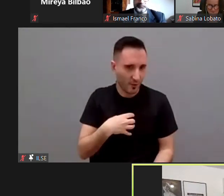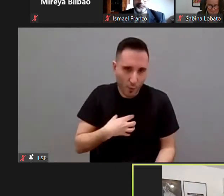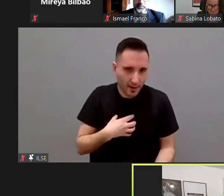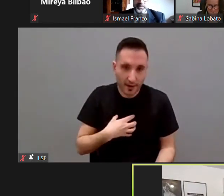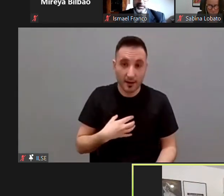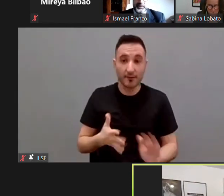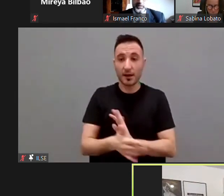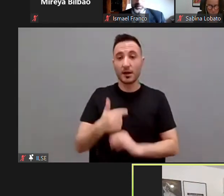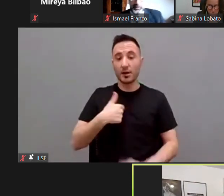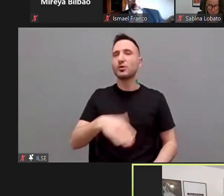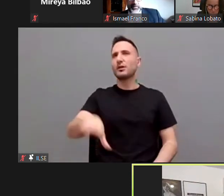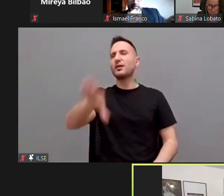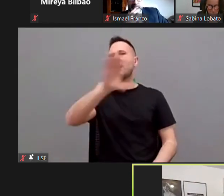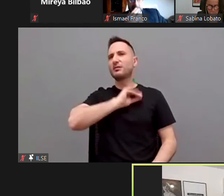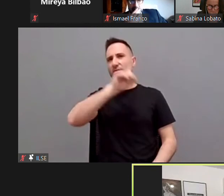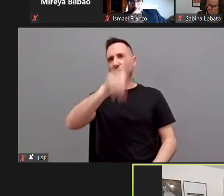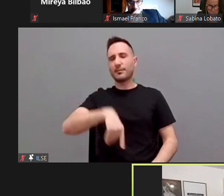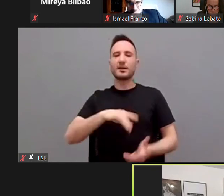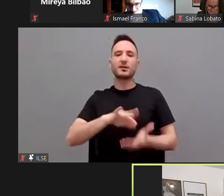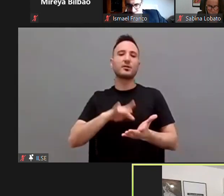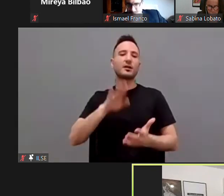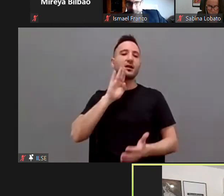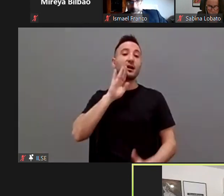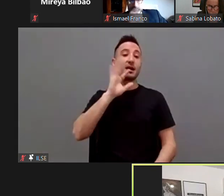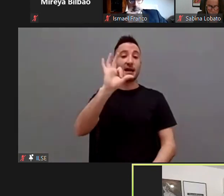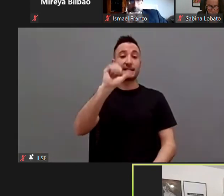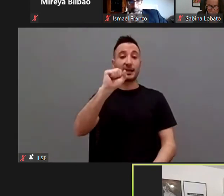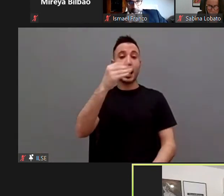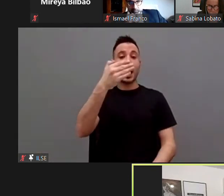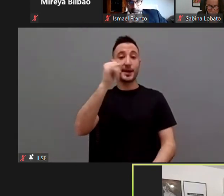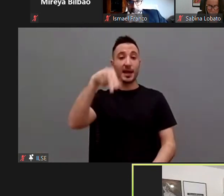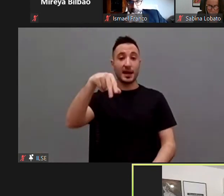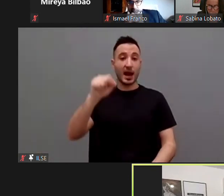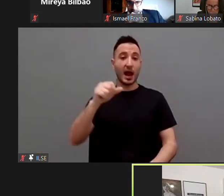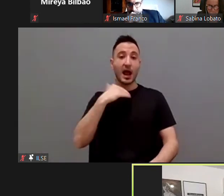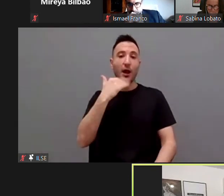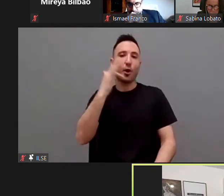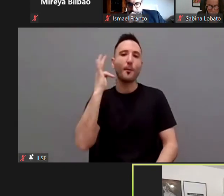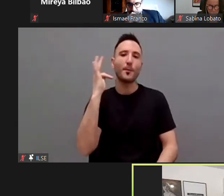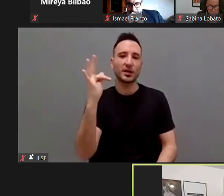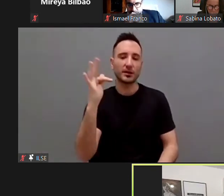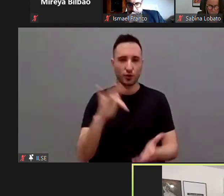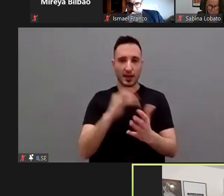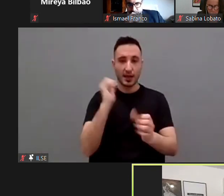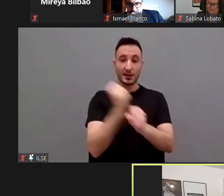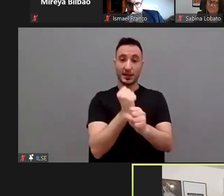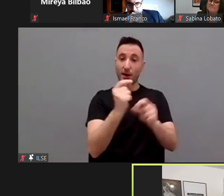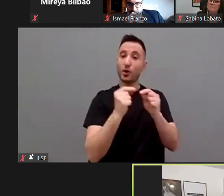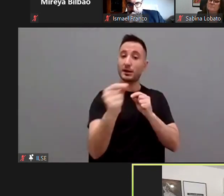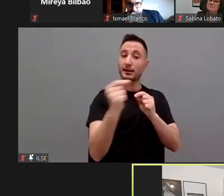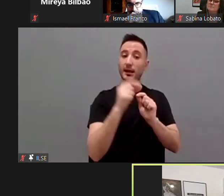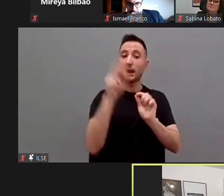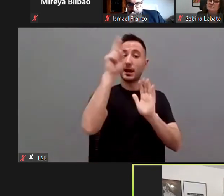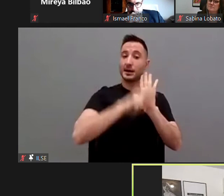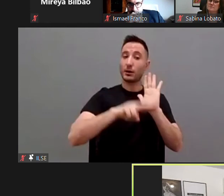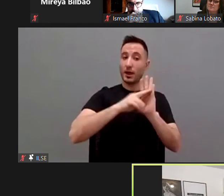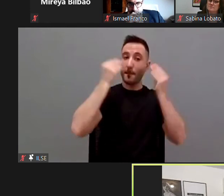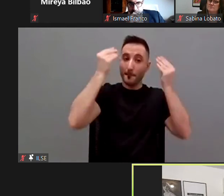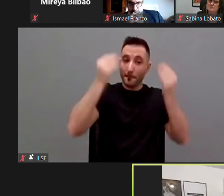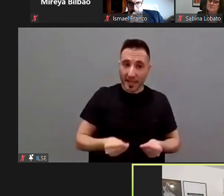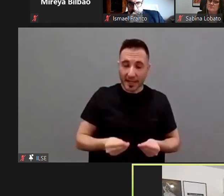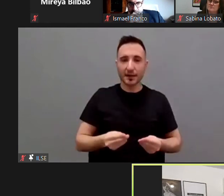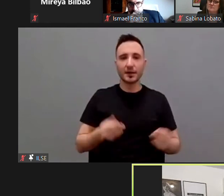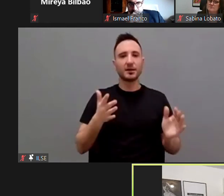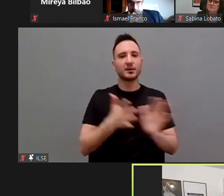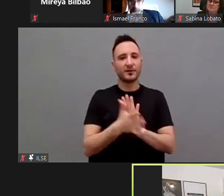también soy partidaria, como decía Sabina, de ponerle el punto positivo. Quiero decir, el teletrabajo bien regulado puede ser realmente una medida que apoya